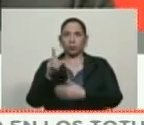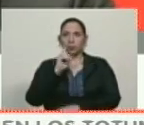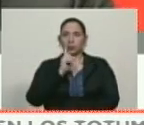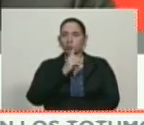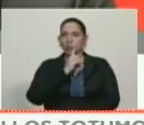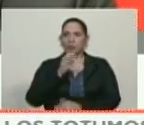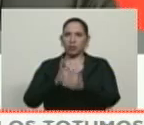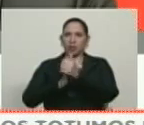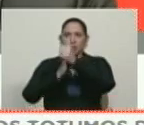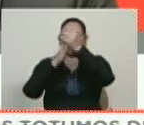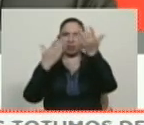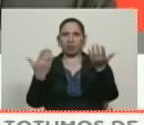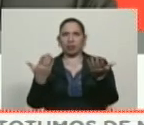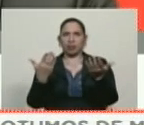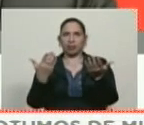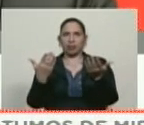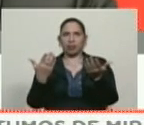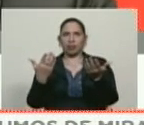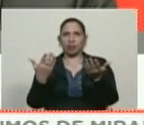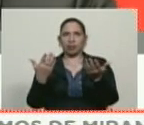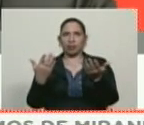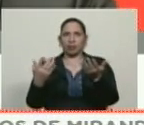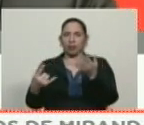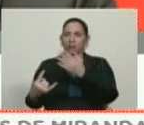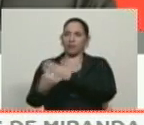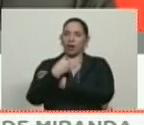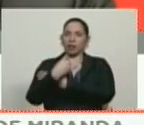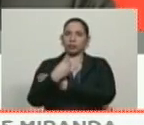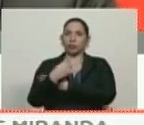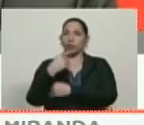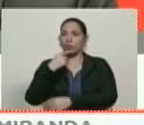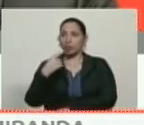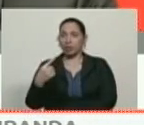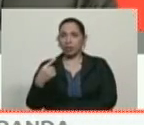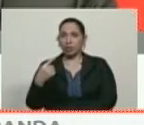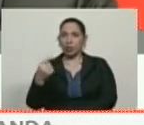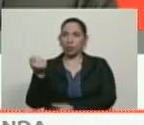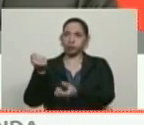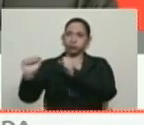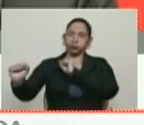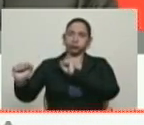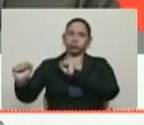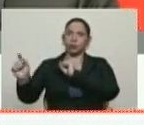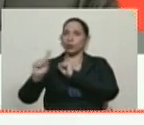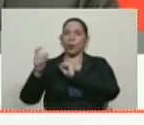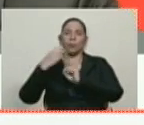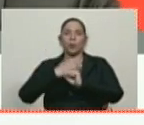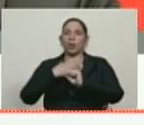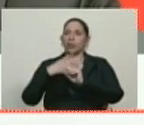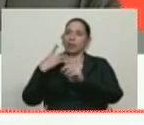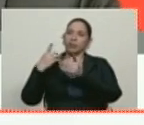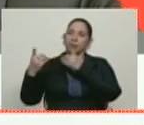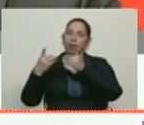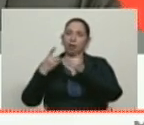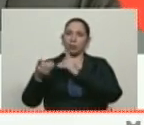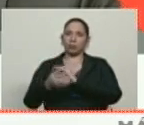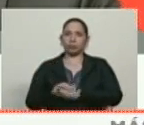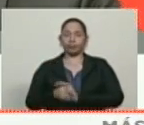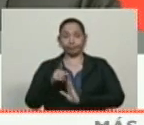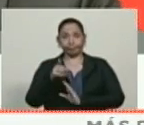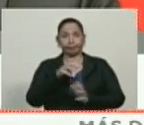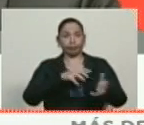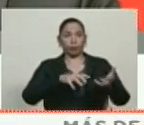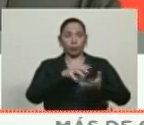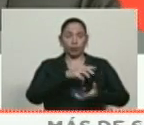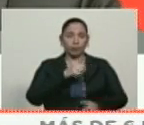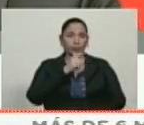líder falso, rechazó una posibilidad de este diálogo. Entonces, es una situación